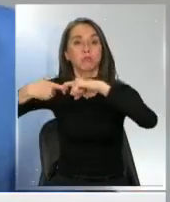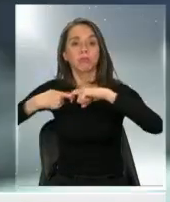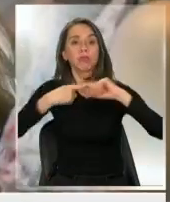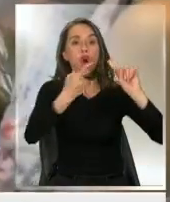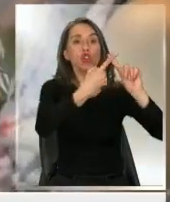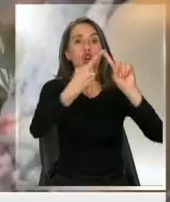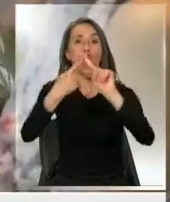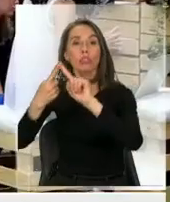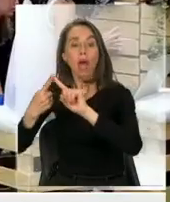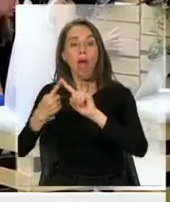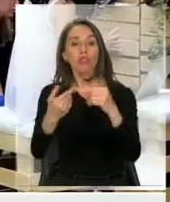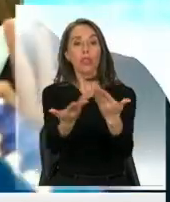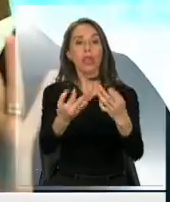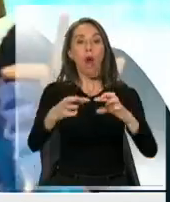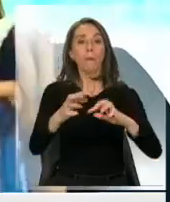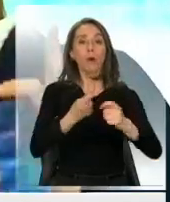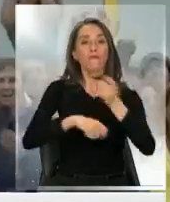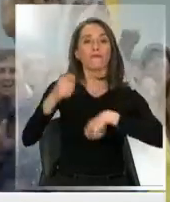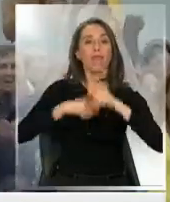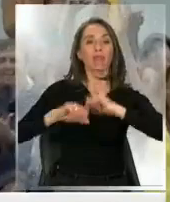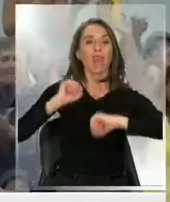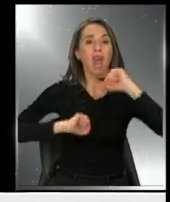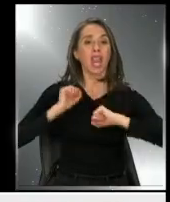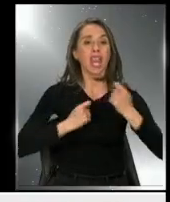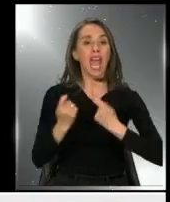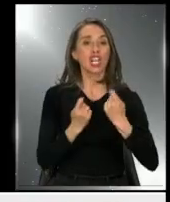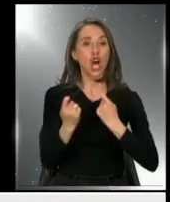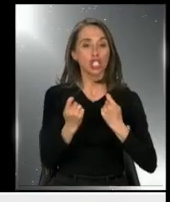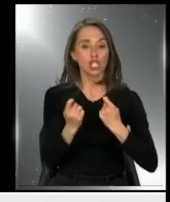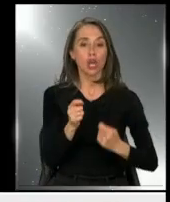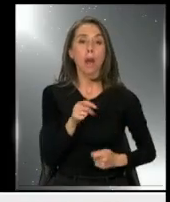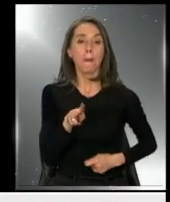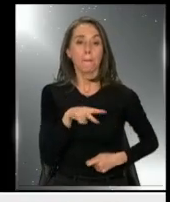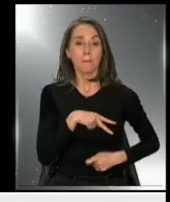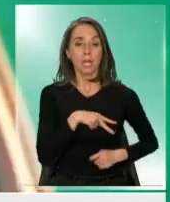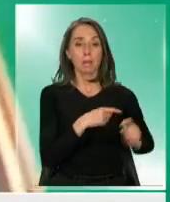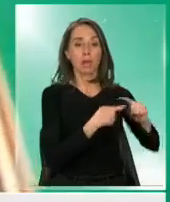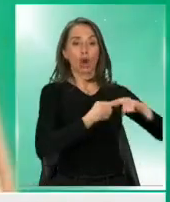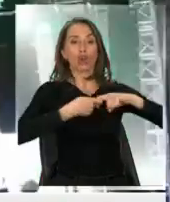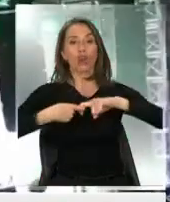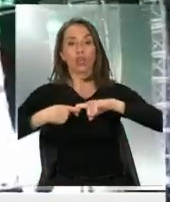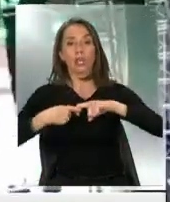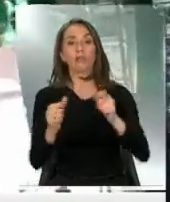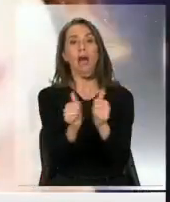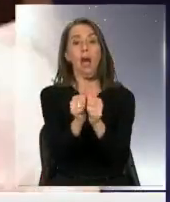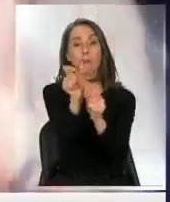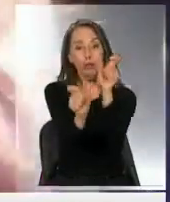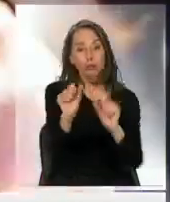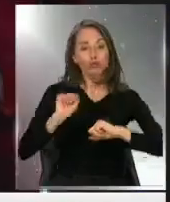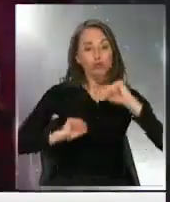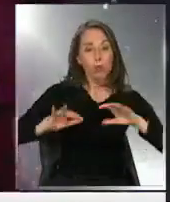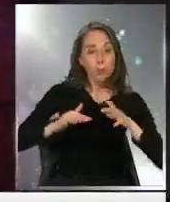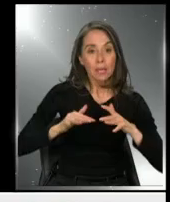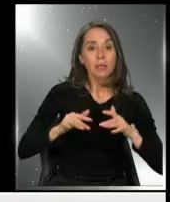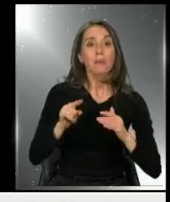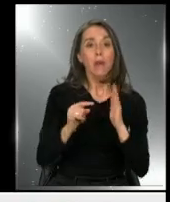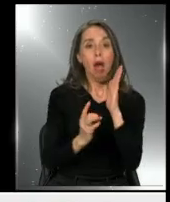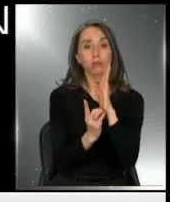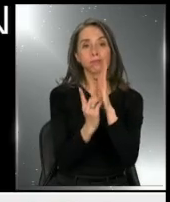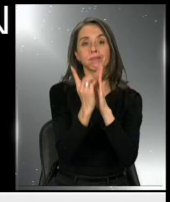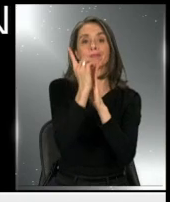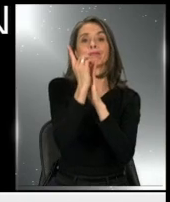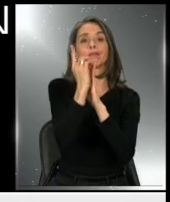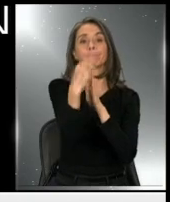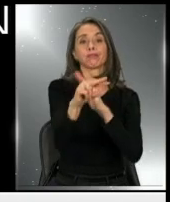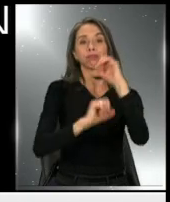y de oportunidades de negocios. La gracia de Premios es conectar y acompañar a los emprendedores en su camino de crecimiento.